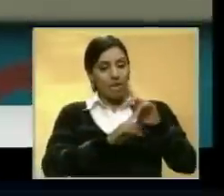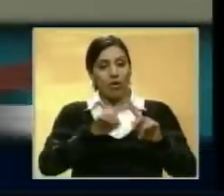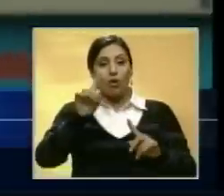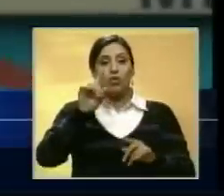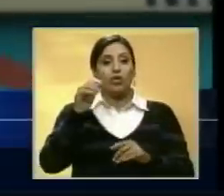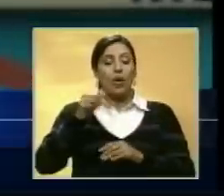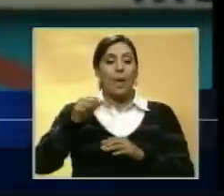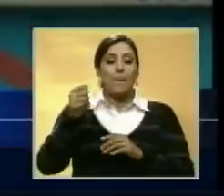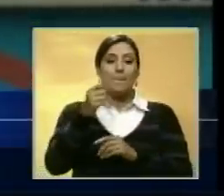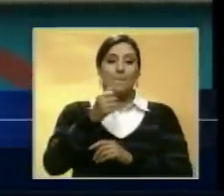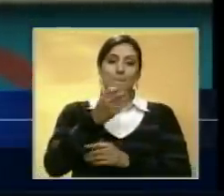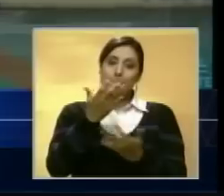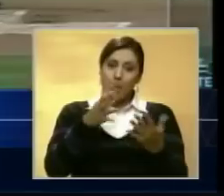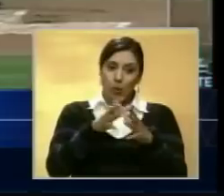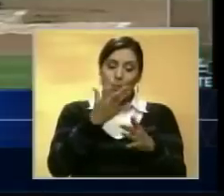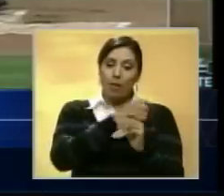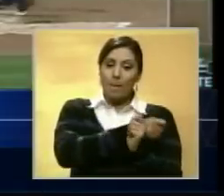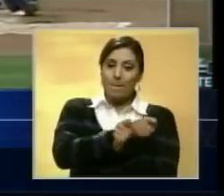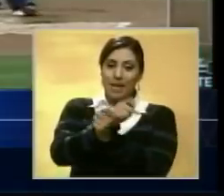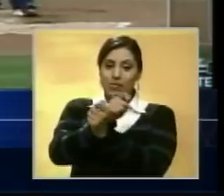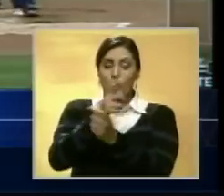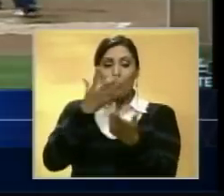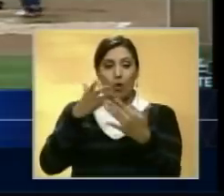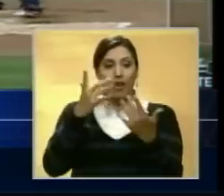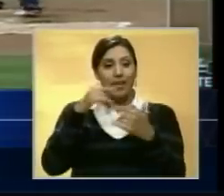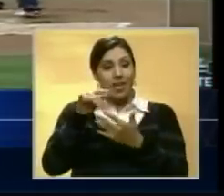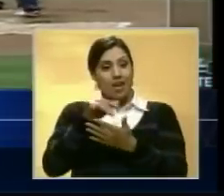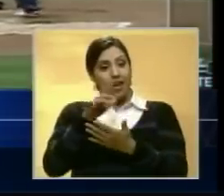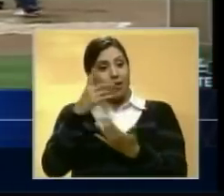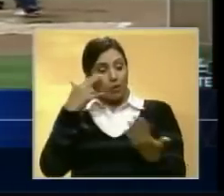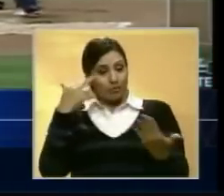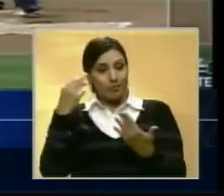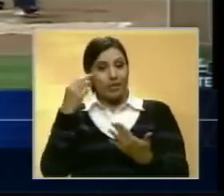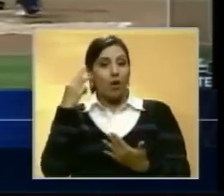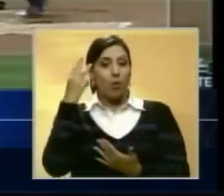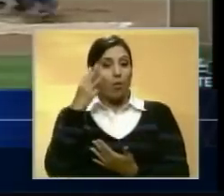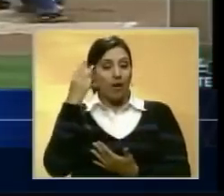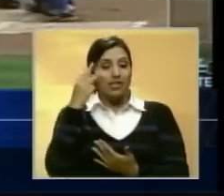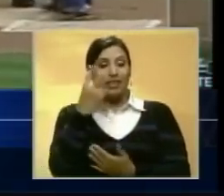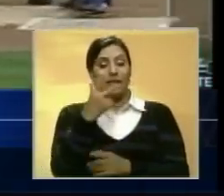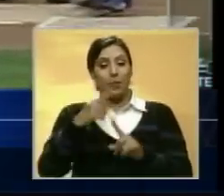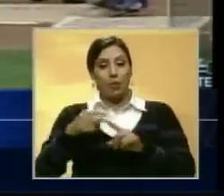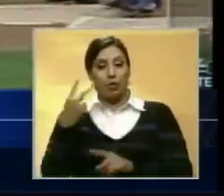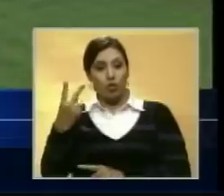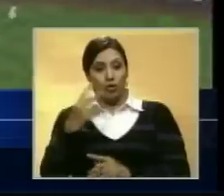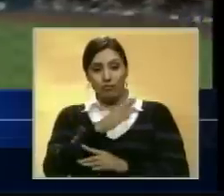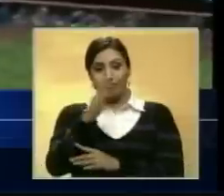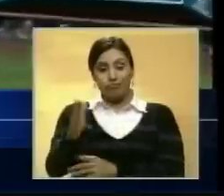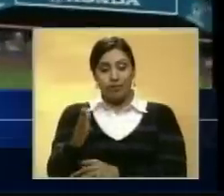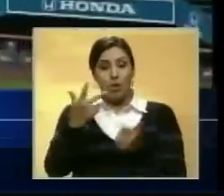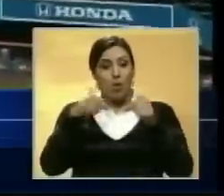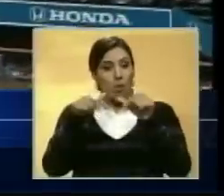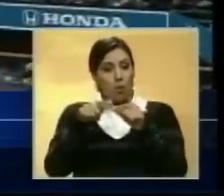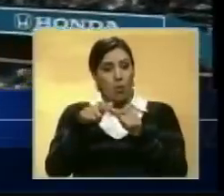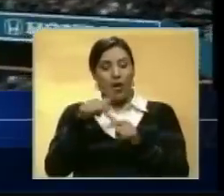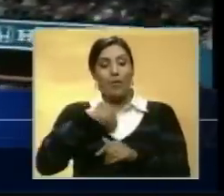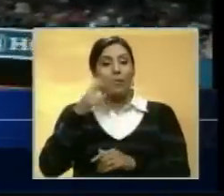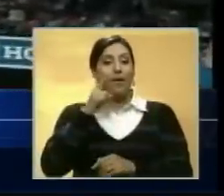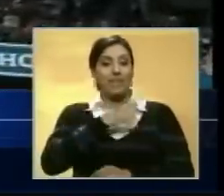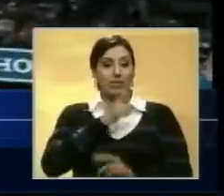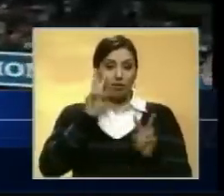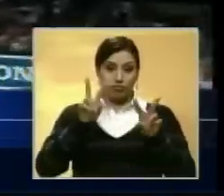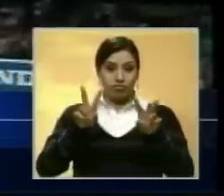Pasamos al béisbol de Grandes Ligas porque los Nacionales de Washington se impusieron a los Mets de Nueva York 3-2 en encuentro que usted pudo disfrutar a través de